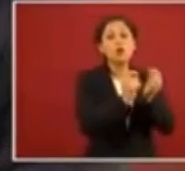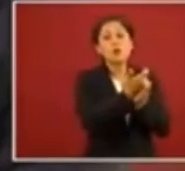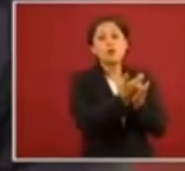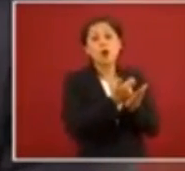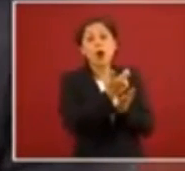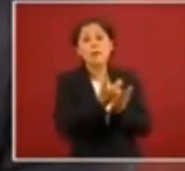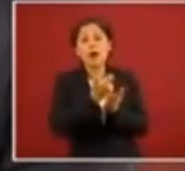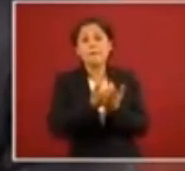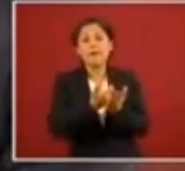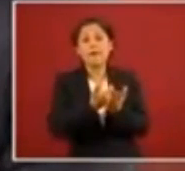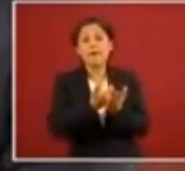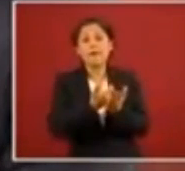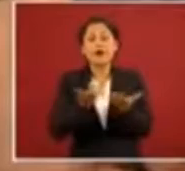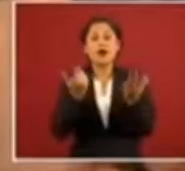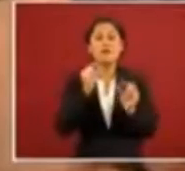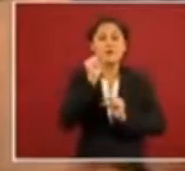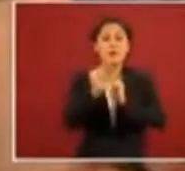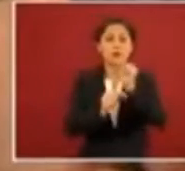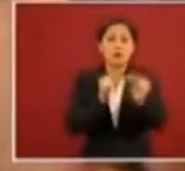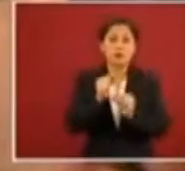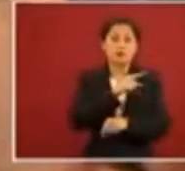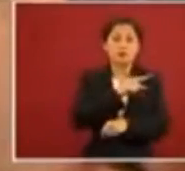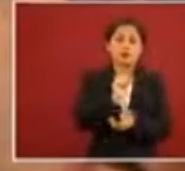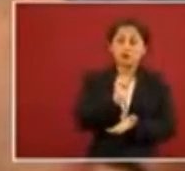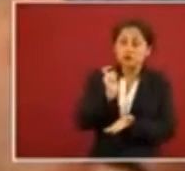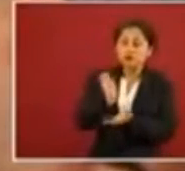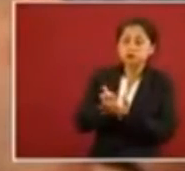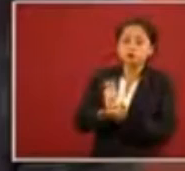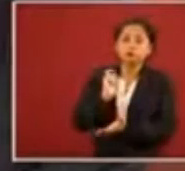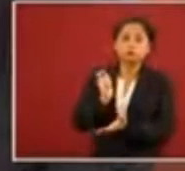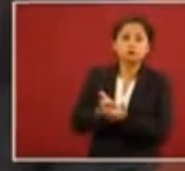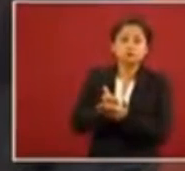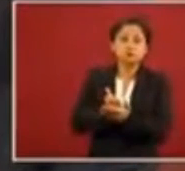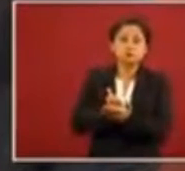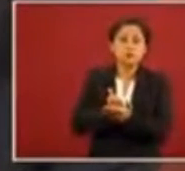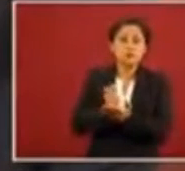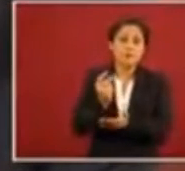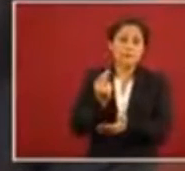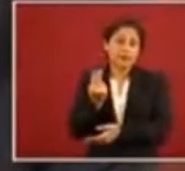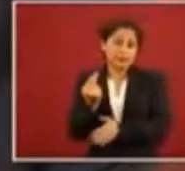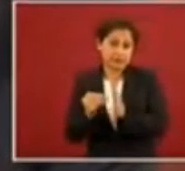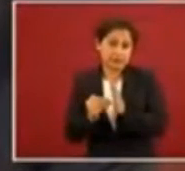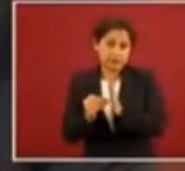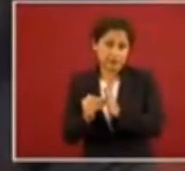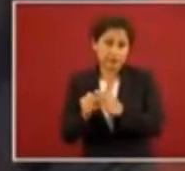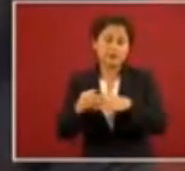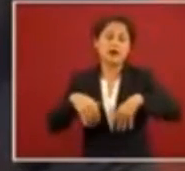25, pues ya son 2 millones de créditos.